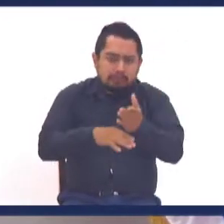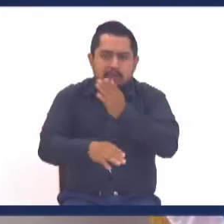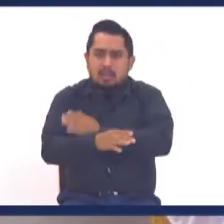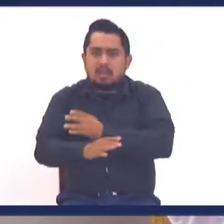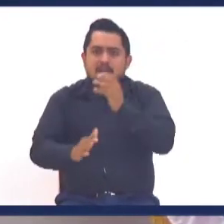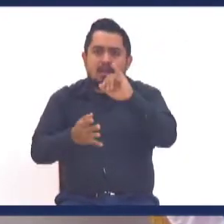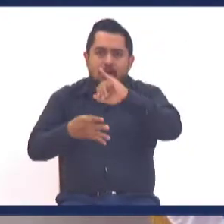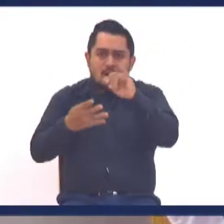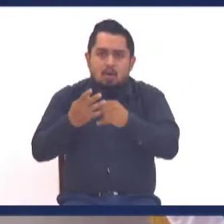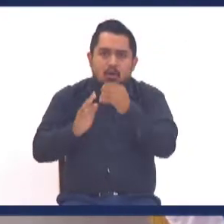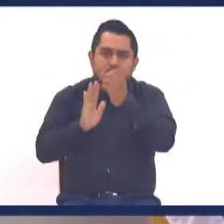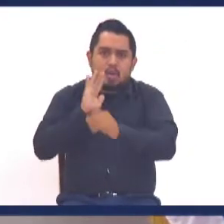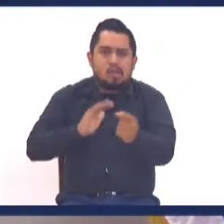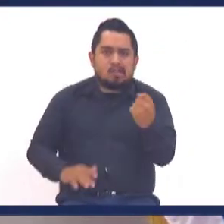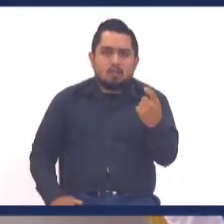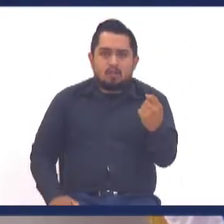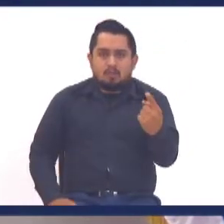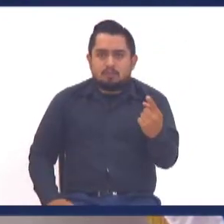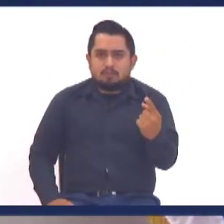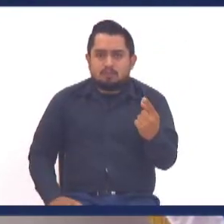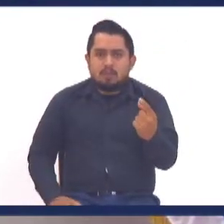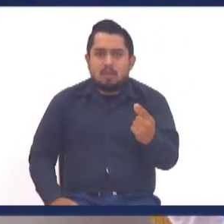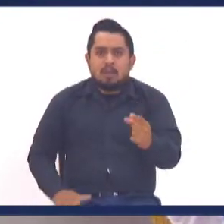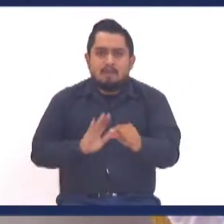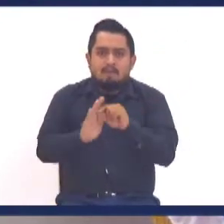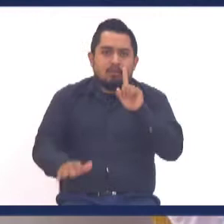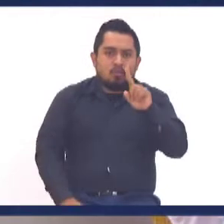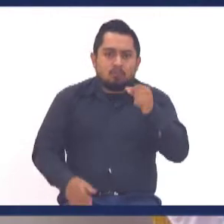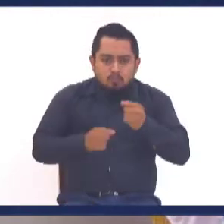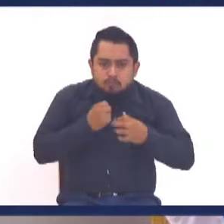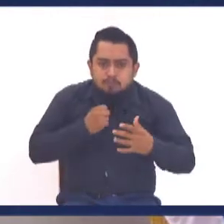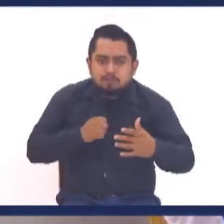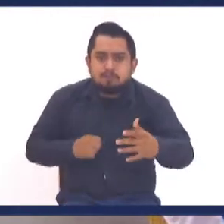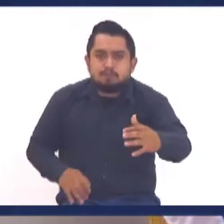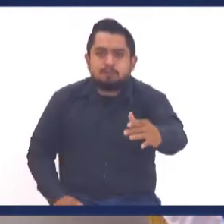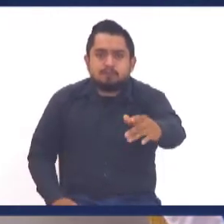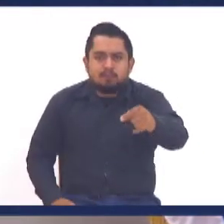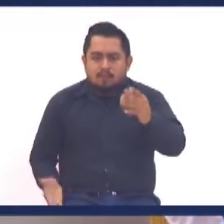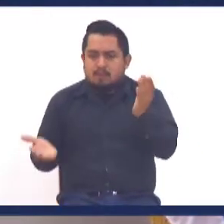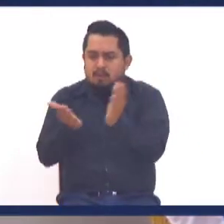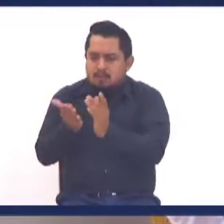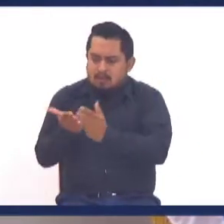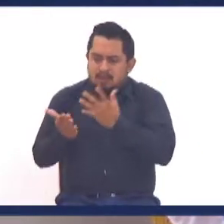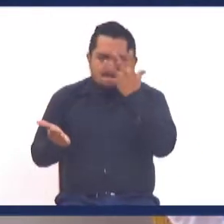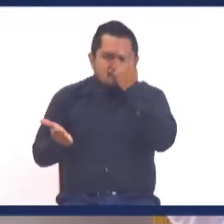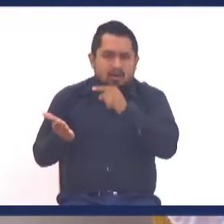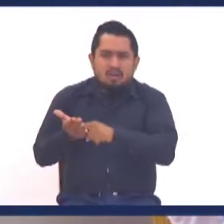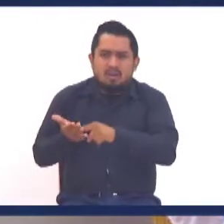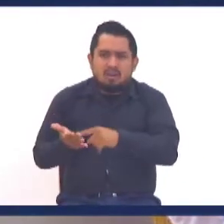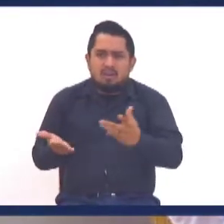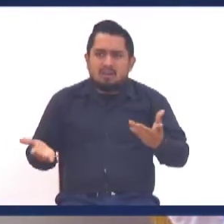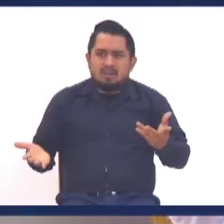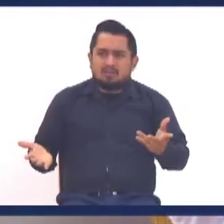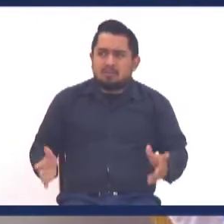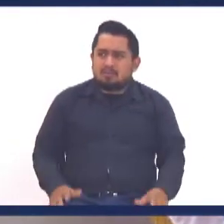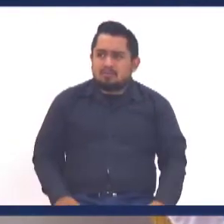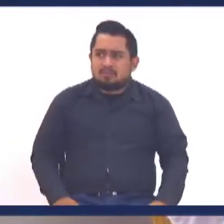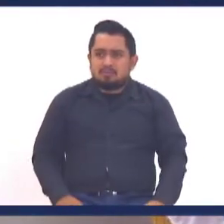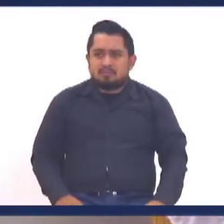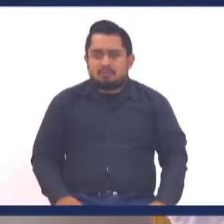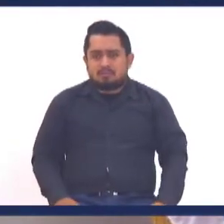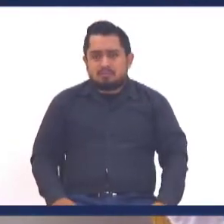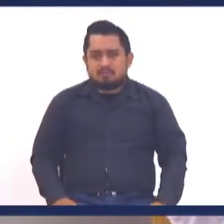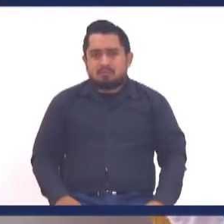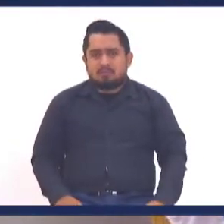11 por favor versículos de el 1 en adelante ahí hay un por su maravillosa será puede narrar para no comernos el